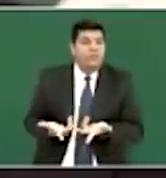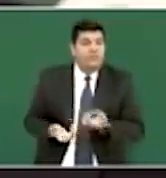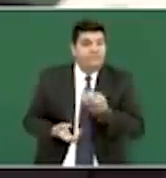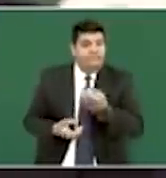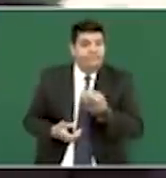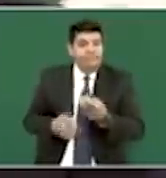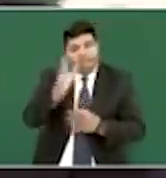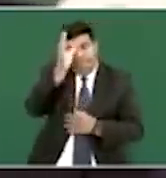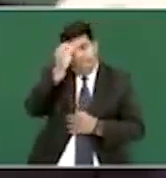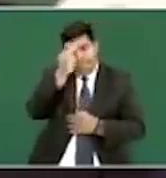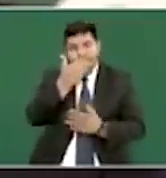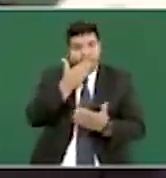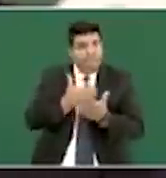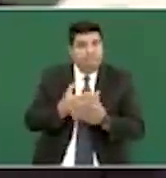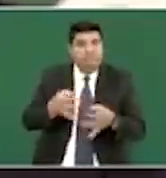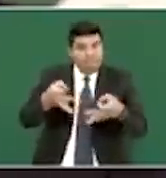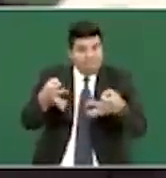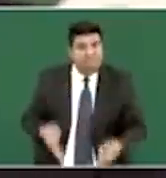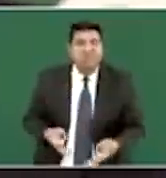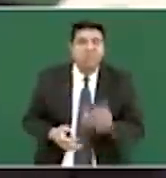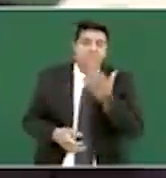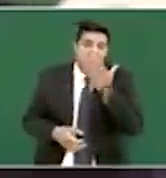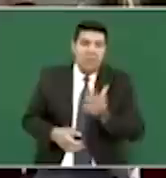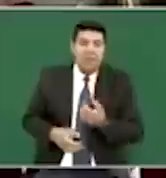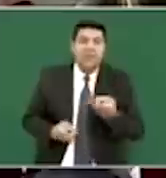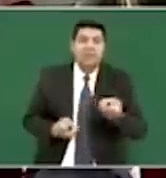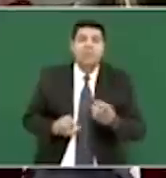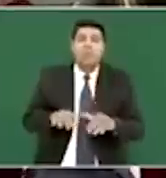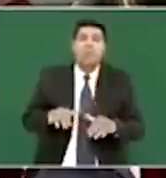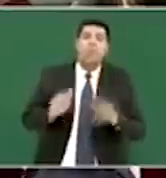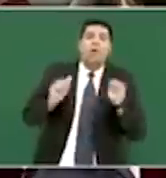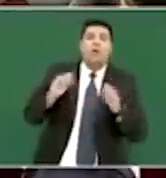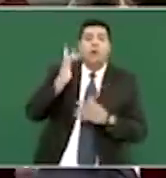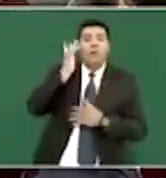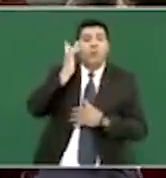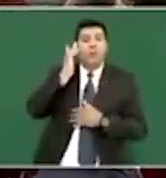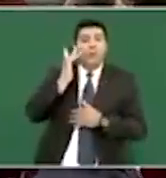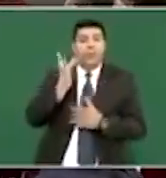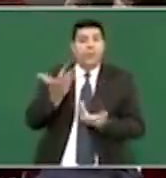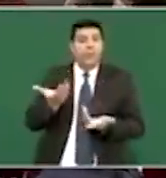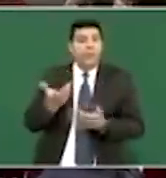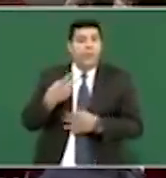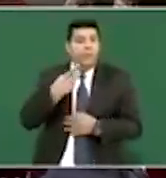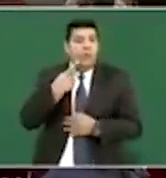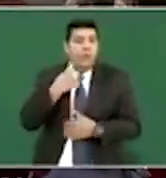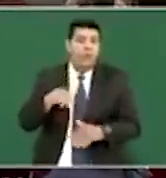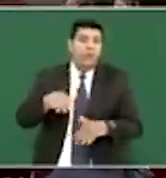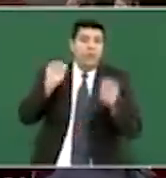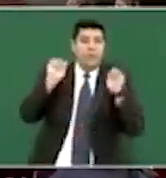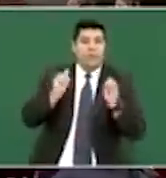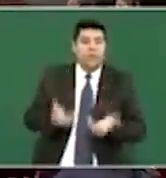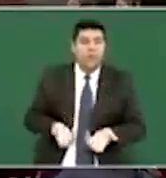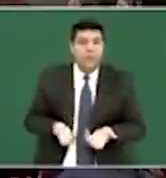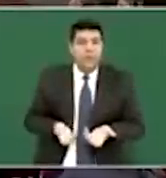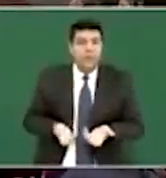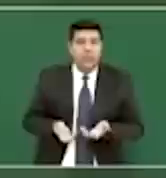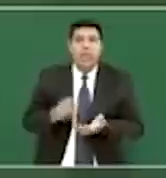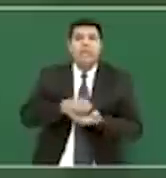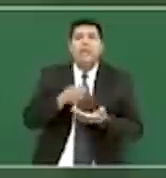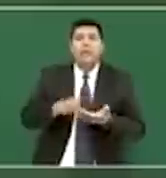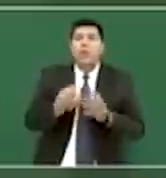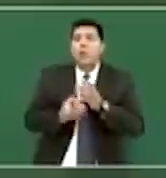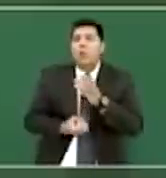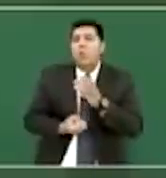impunidad. O son las dos cosas. ¿Cómo se explican ustedes? Están hablando de nuevas instituciones, nuevos